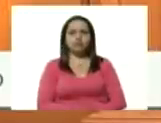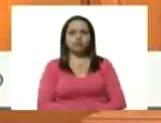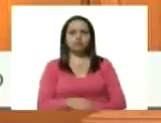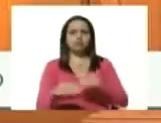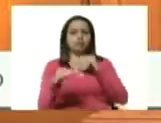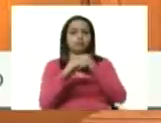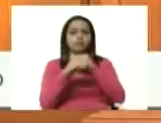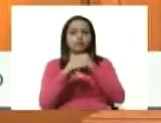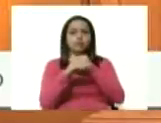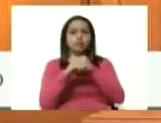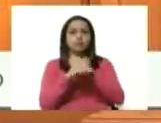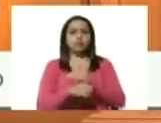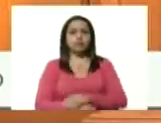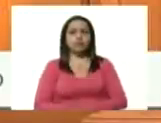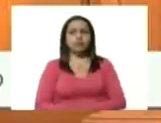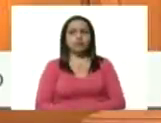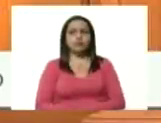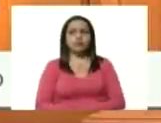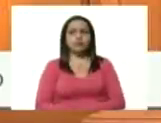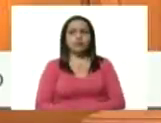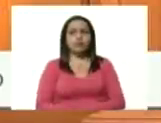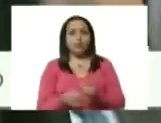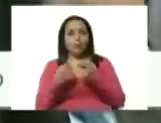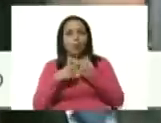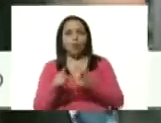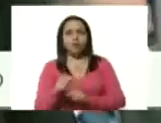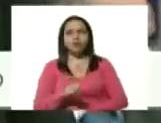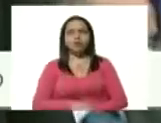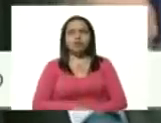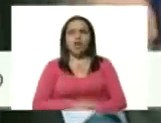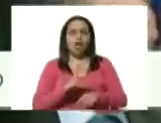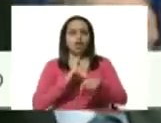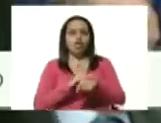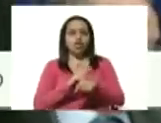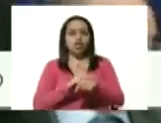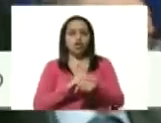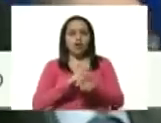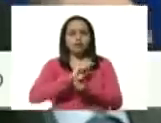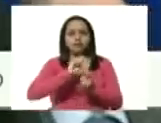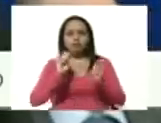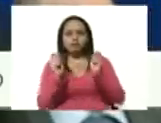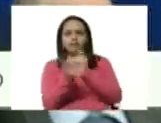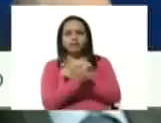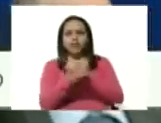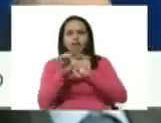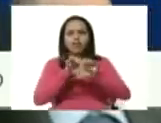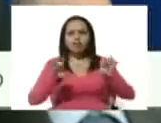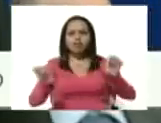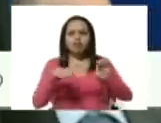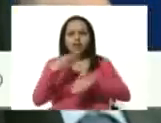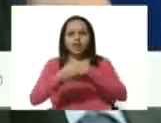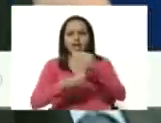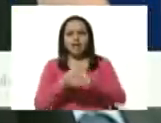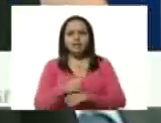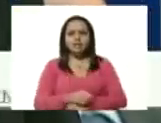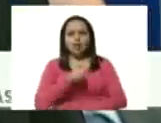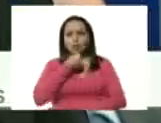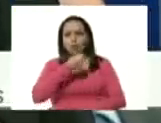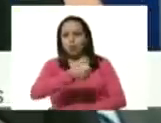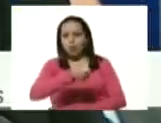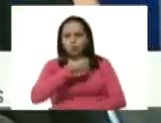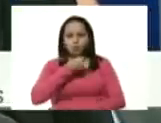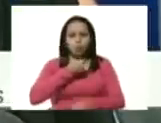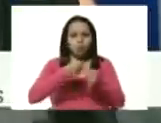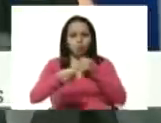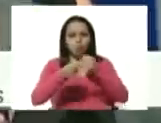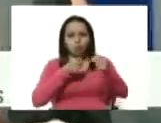Igualmente a Marvin de Los Ángeles Colmenares, doctor en innovaciones educativas, productora y conductora del